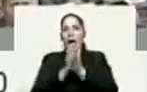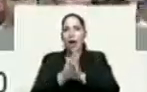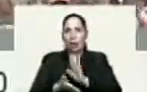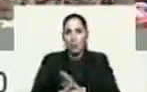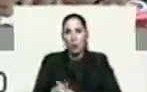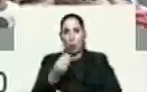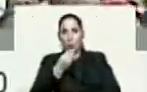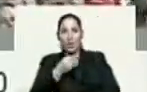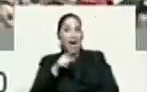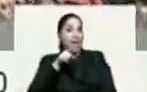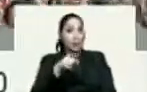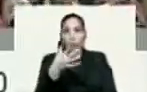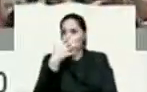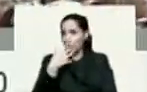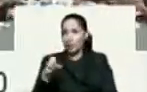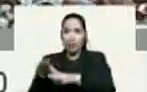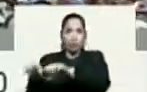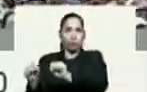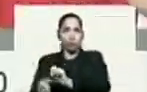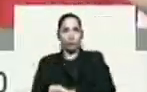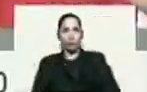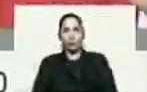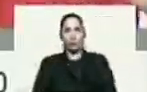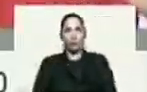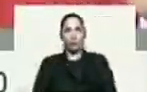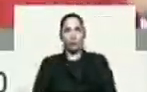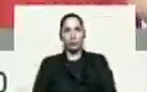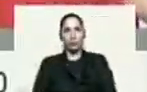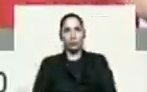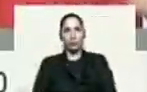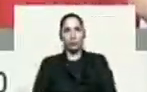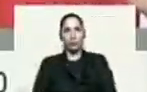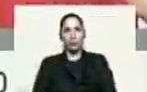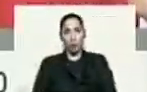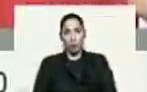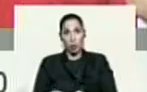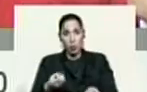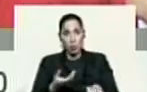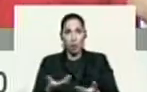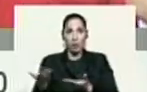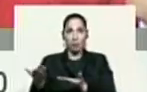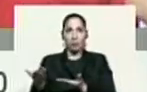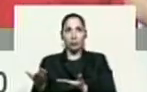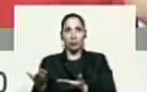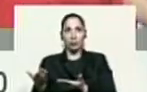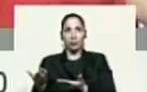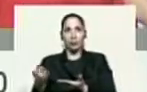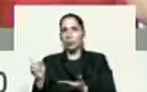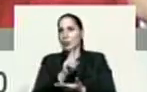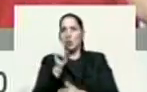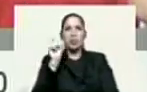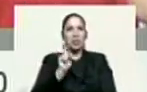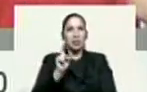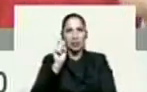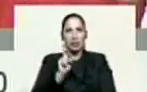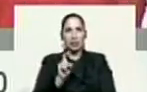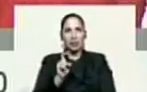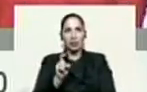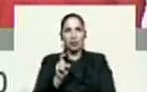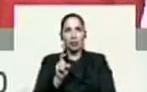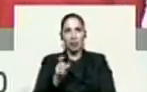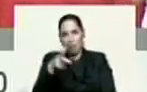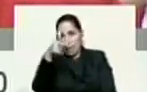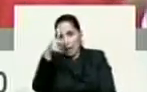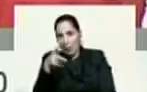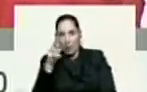no lo entiende la burguesía. Y lo llevaban sin cámara. No necesitaban que tuvieran tener una cámara para